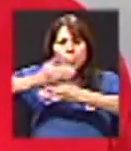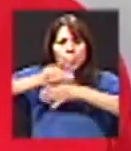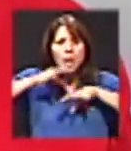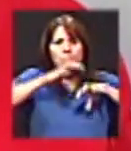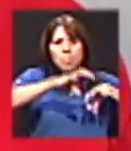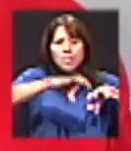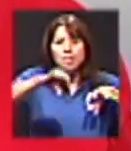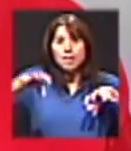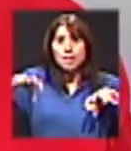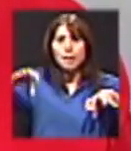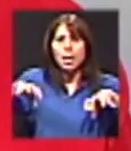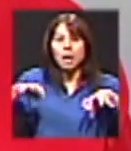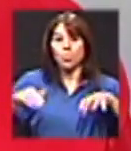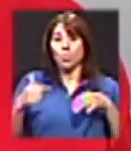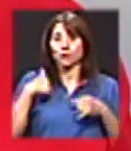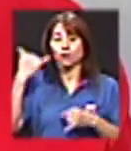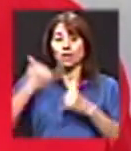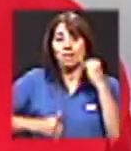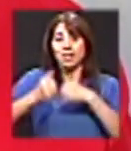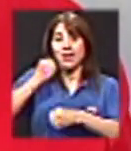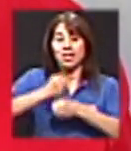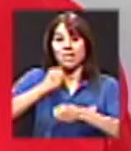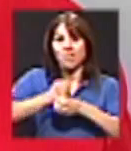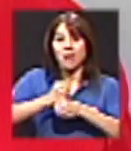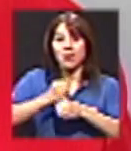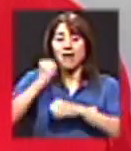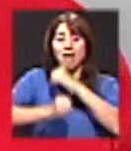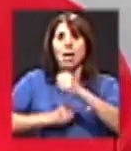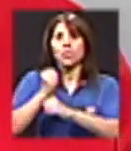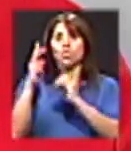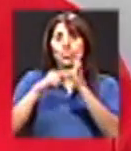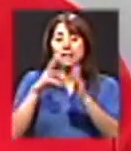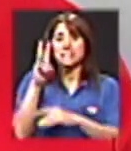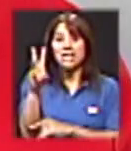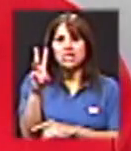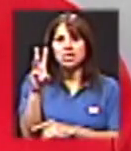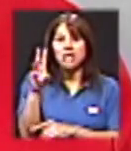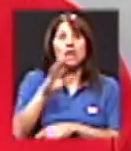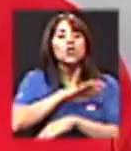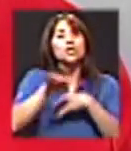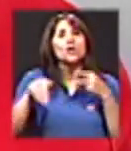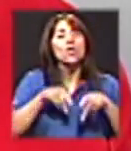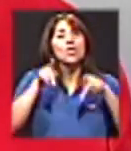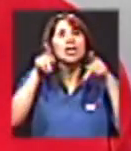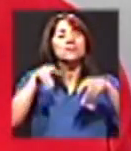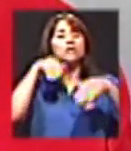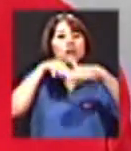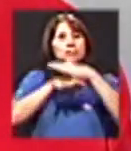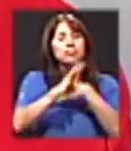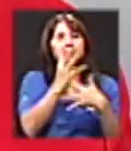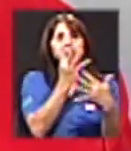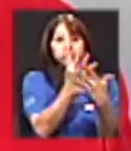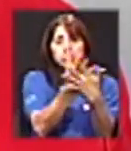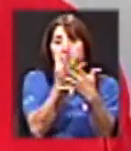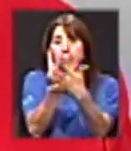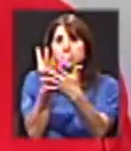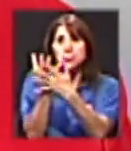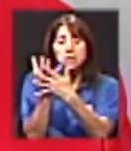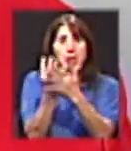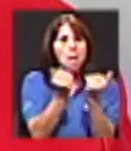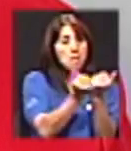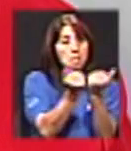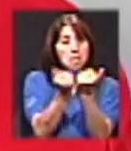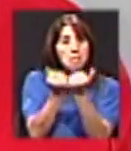cuando yo salí en el 2006, en el Ministerio de Justicia cabían todos los privados de libertad que estaban y aún así quedaba un 5% de